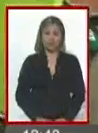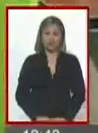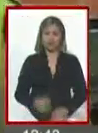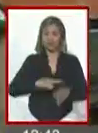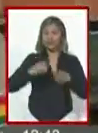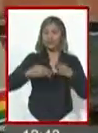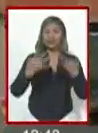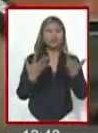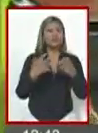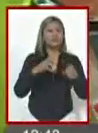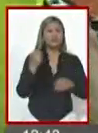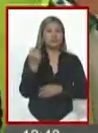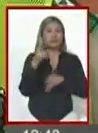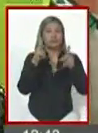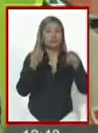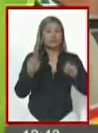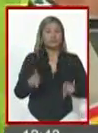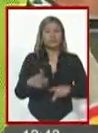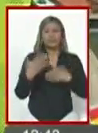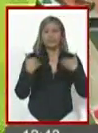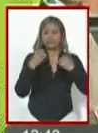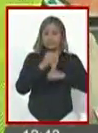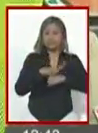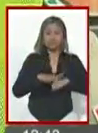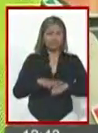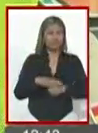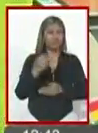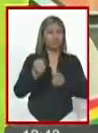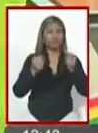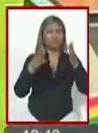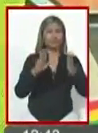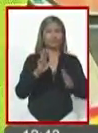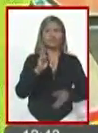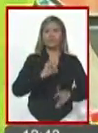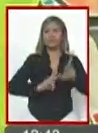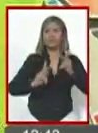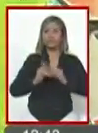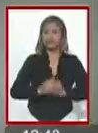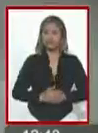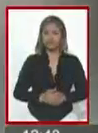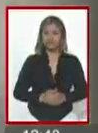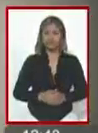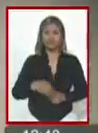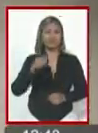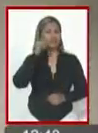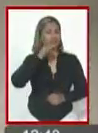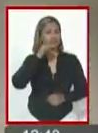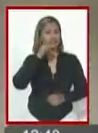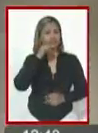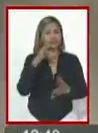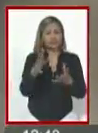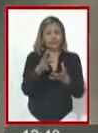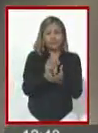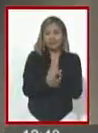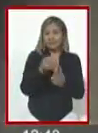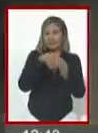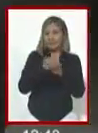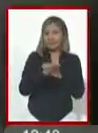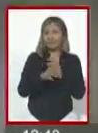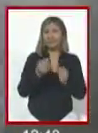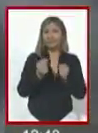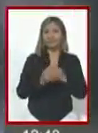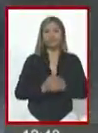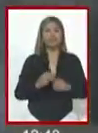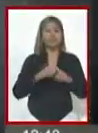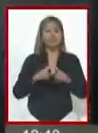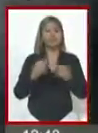Como consecuencia del hecho, tenemos dos personas lesionadas, el conductor y su pasajera. La pasajera quedó atriccionada,